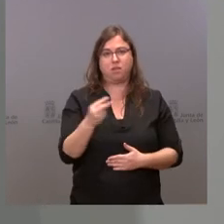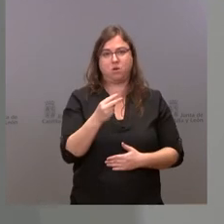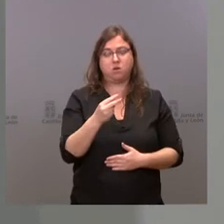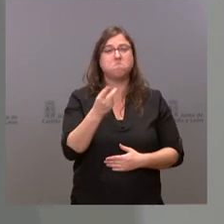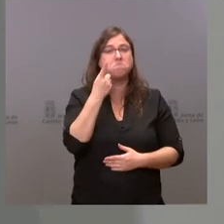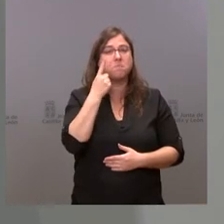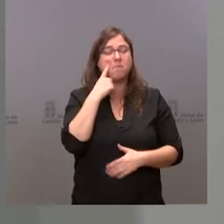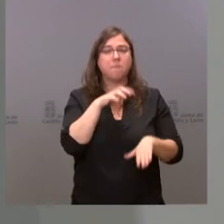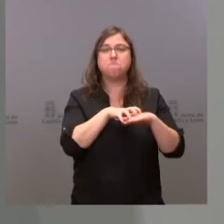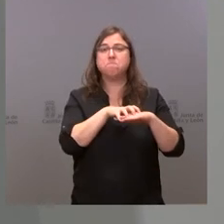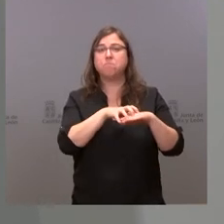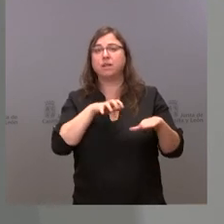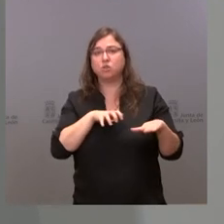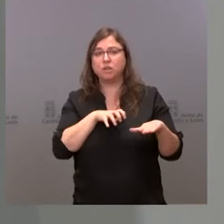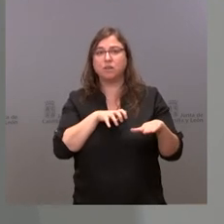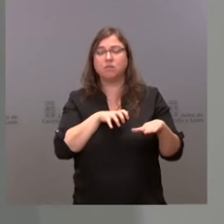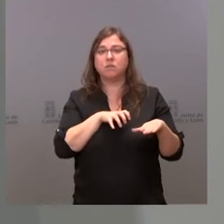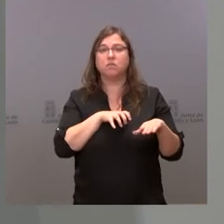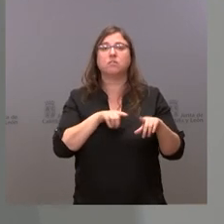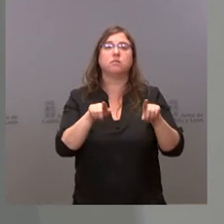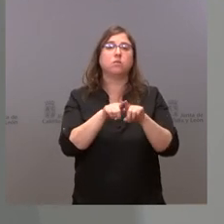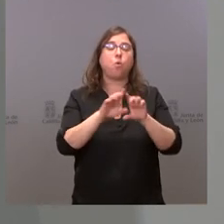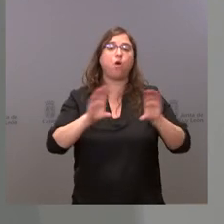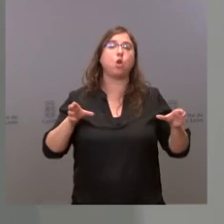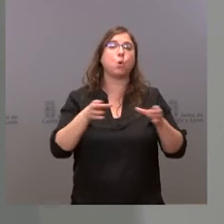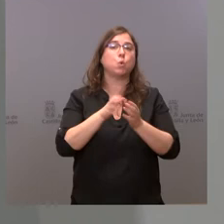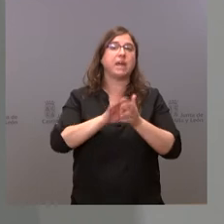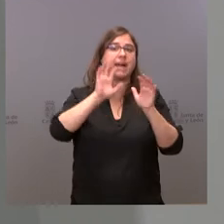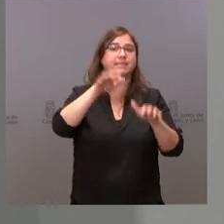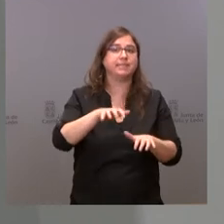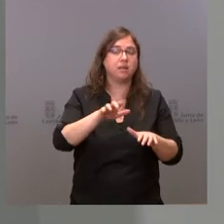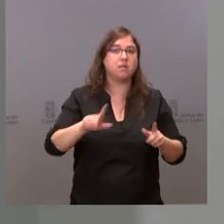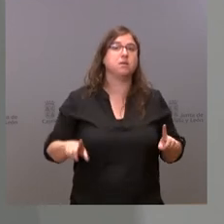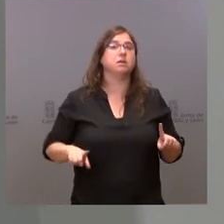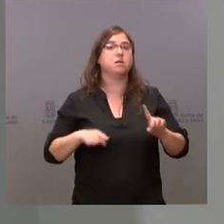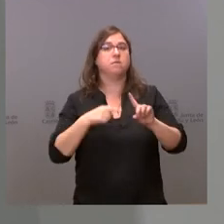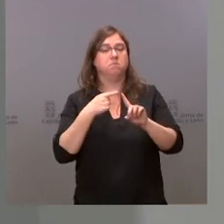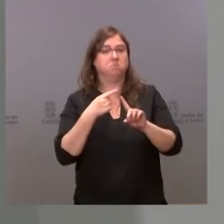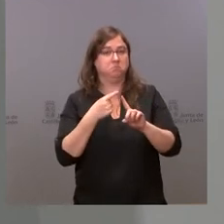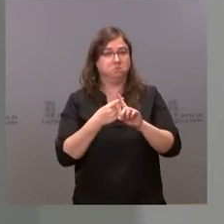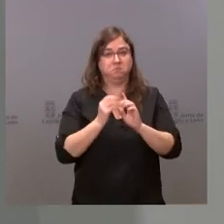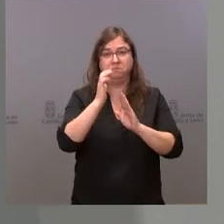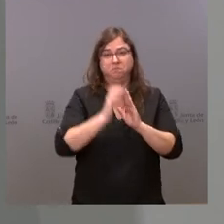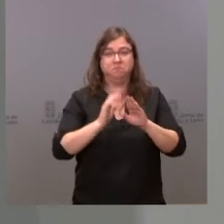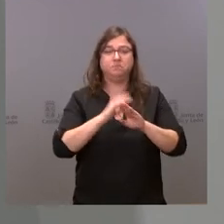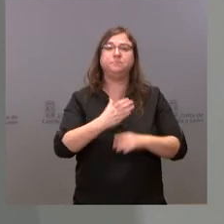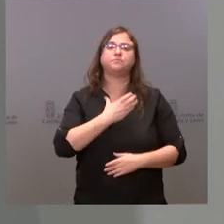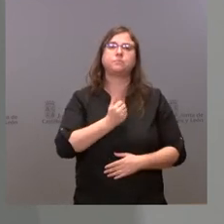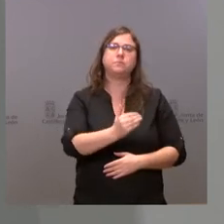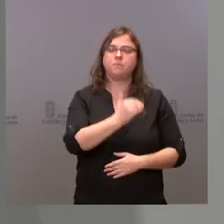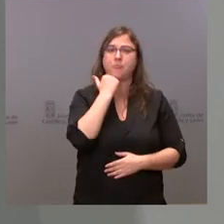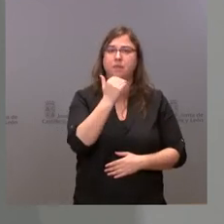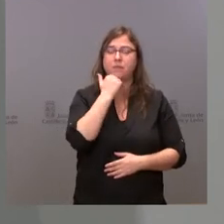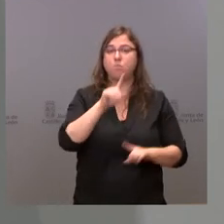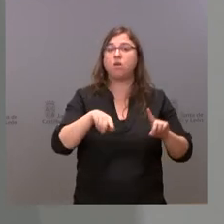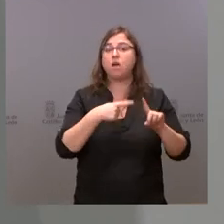mayor parte de la aportación correspondía a la junta de castilla y léon y aportaciones más pequeñas al ayuntamiento de zamora y a la